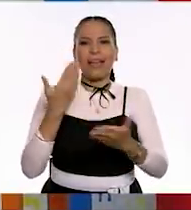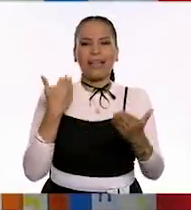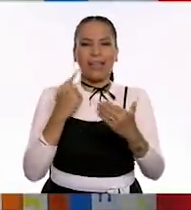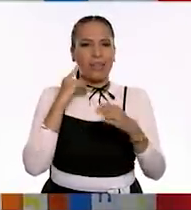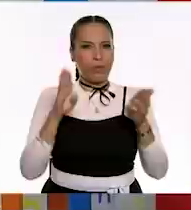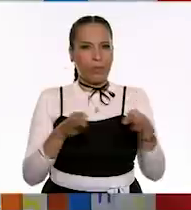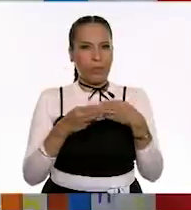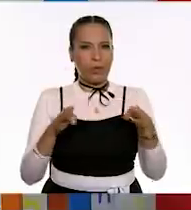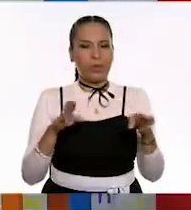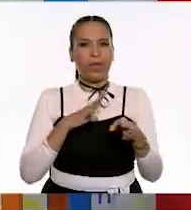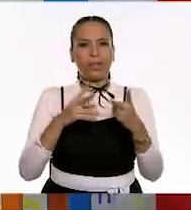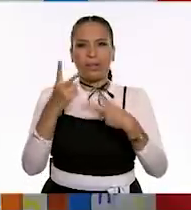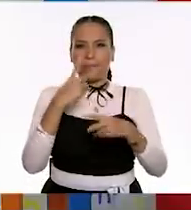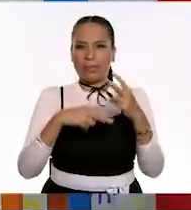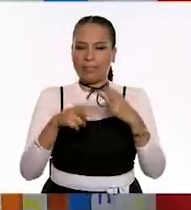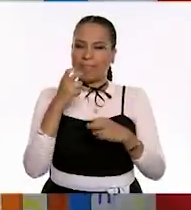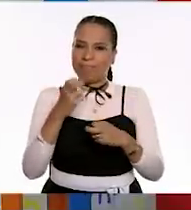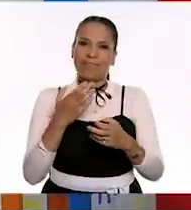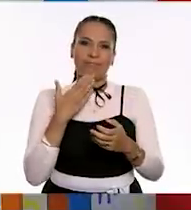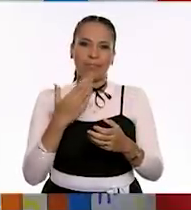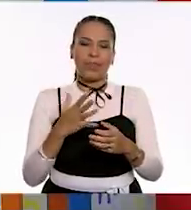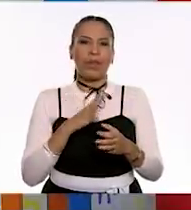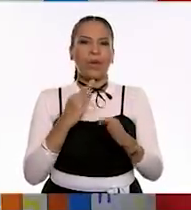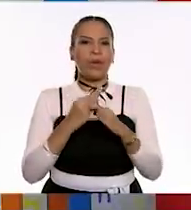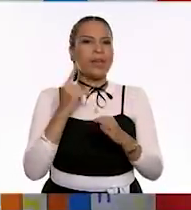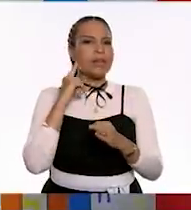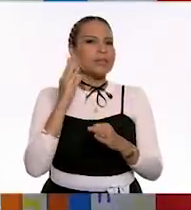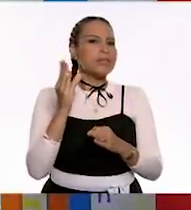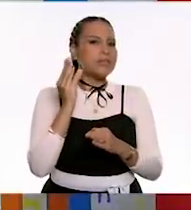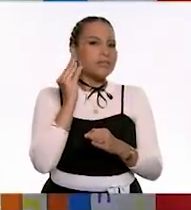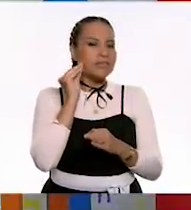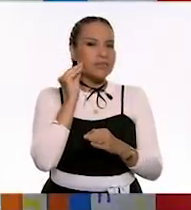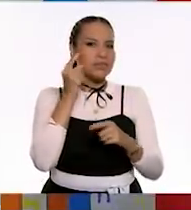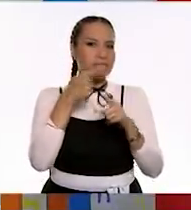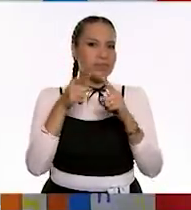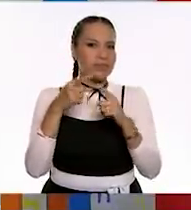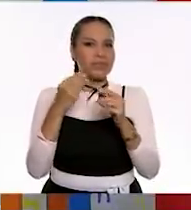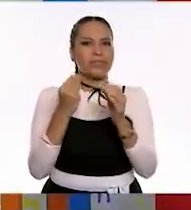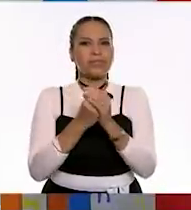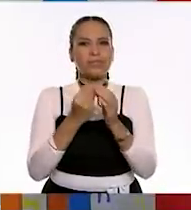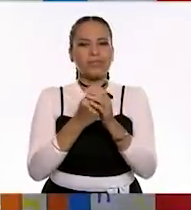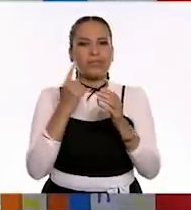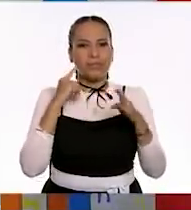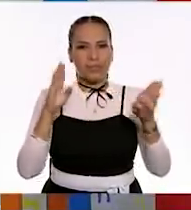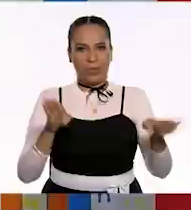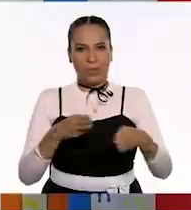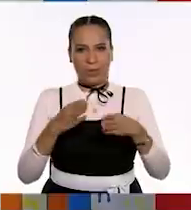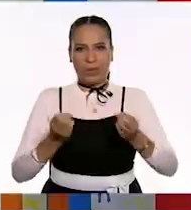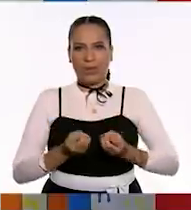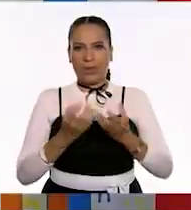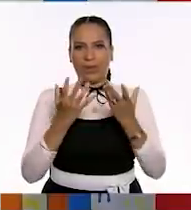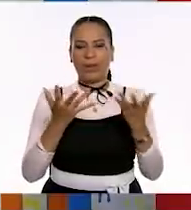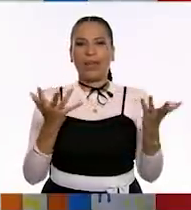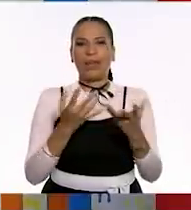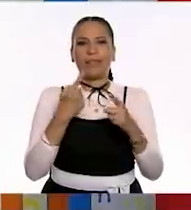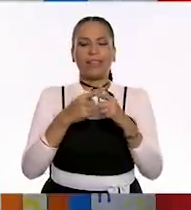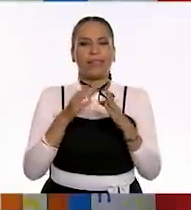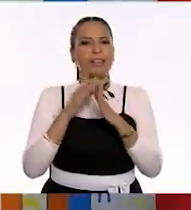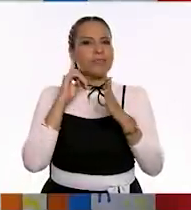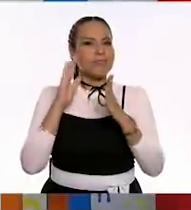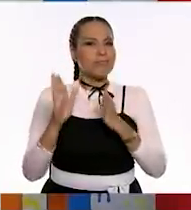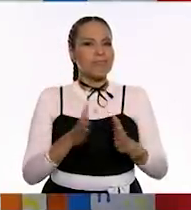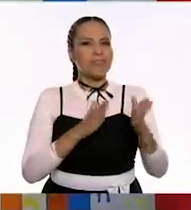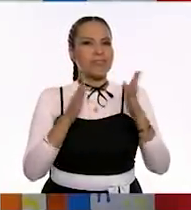y los sonidos han estado presentes. Hemos escuchado distintos tipos de música y expresiones. Hemos creado secuencias